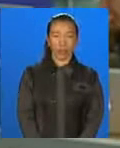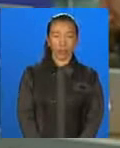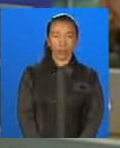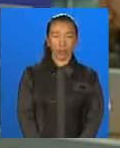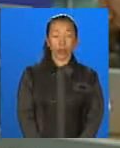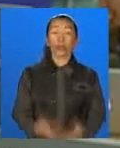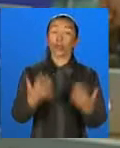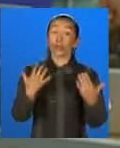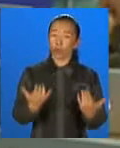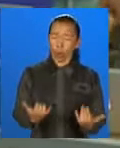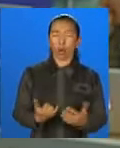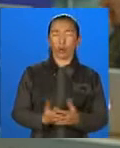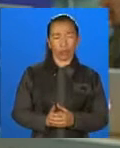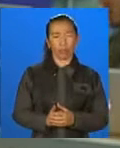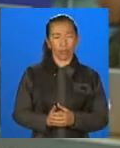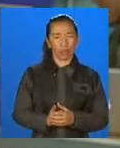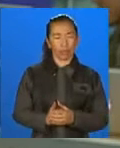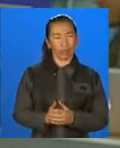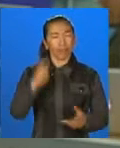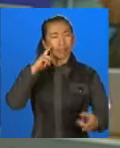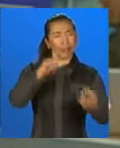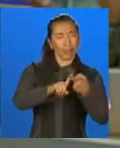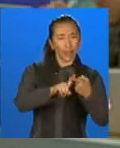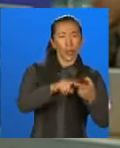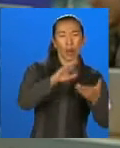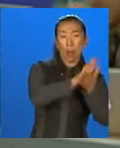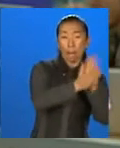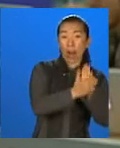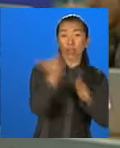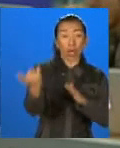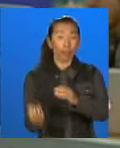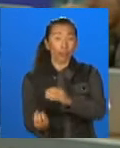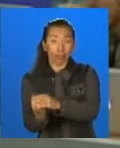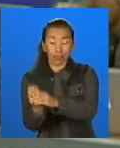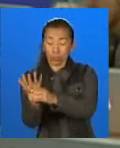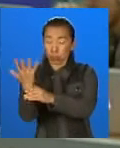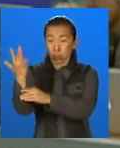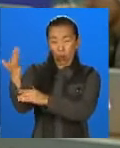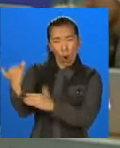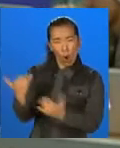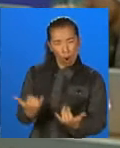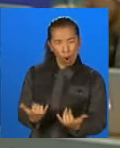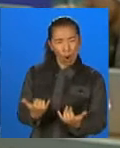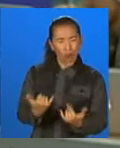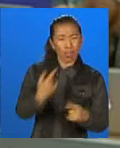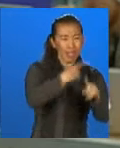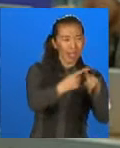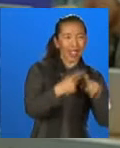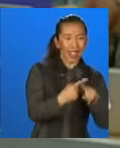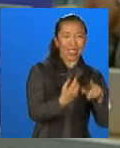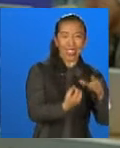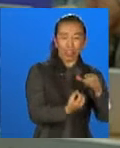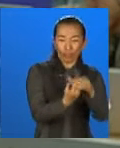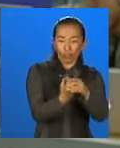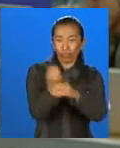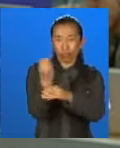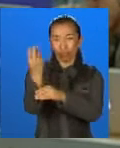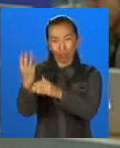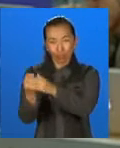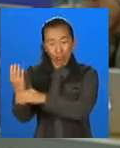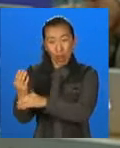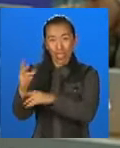Hoy no solo se encendió una llama por la paz, en esta oportunidad se encendieron simultáneamente 7 en diferentes puntos de nuestra ciudad.